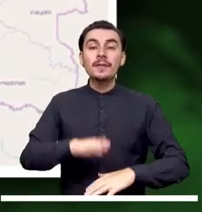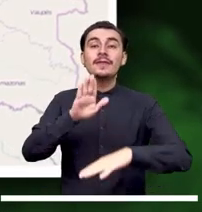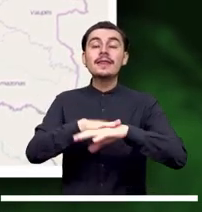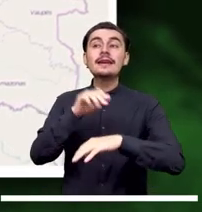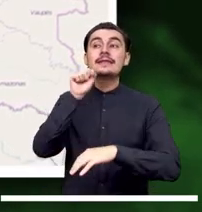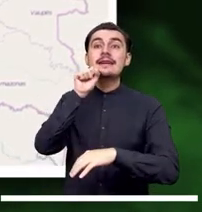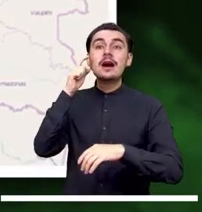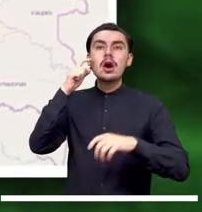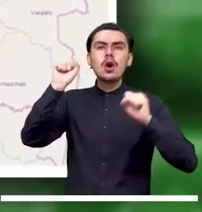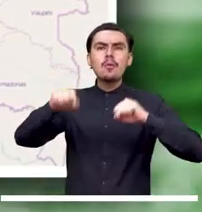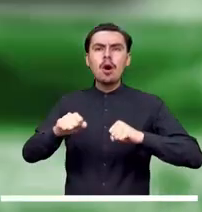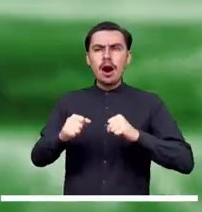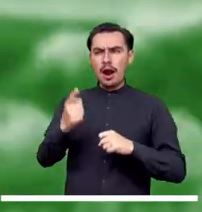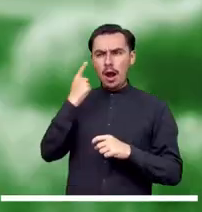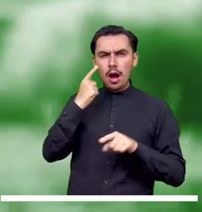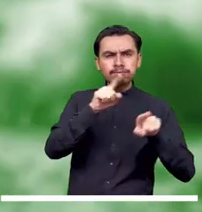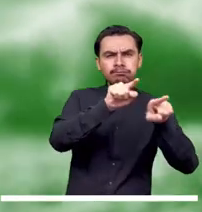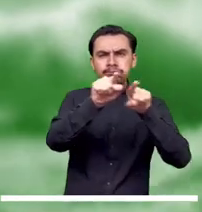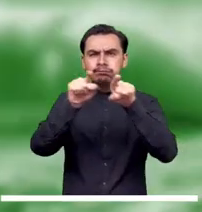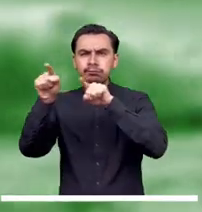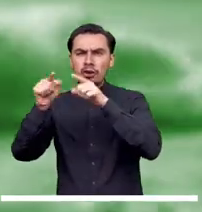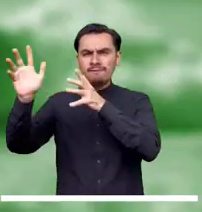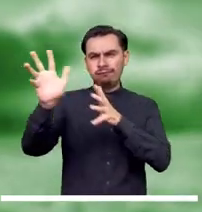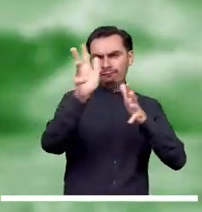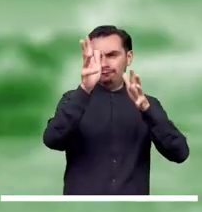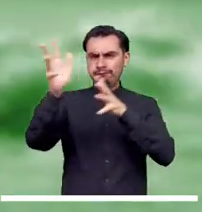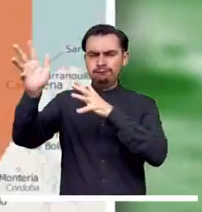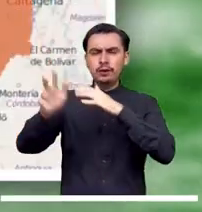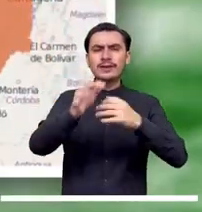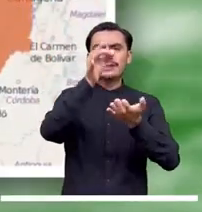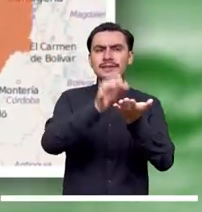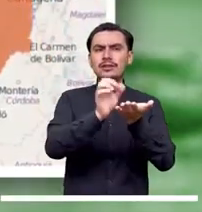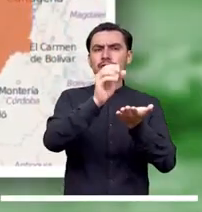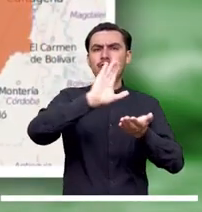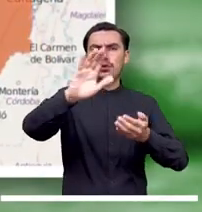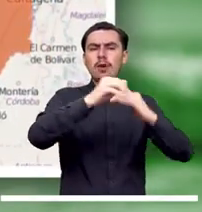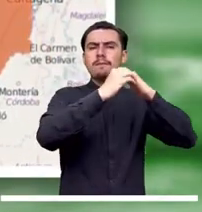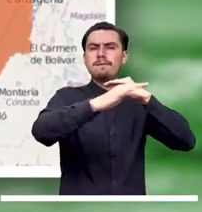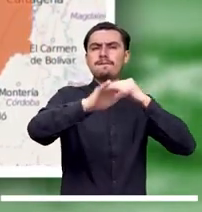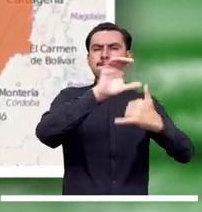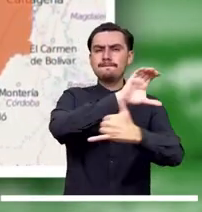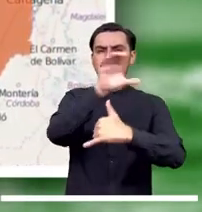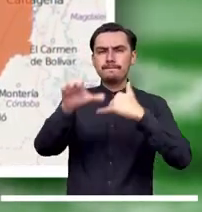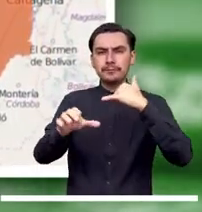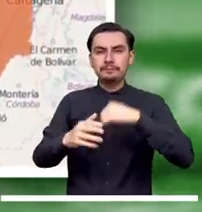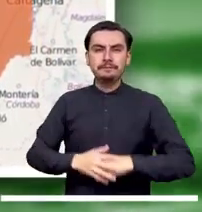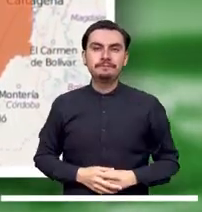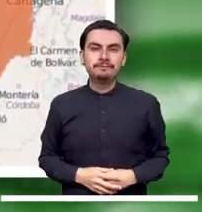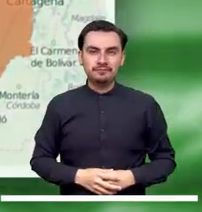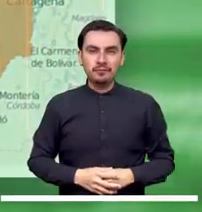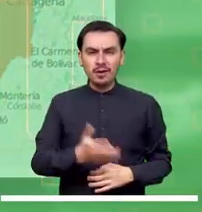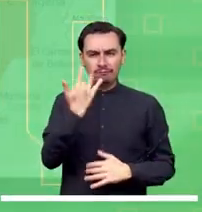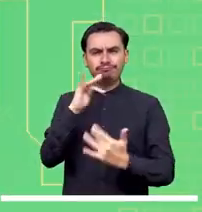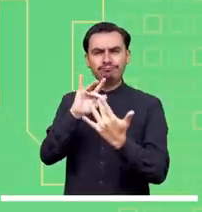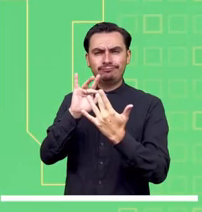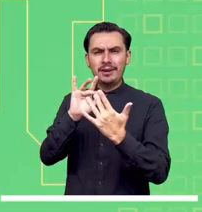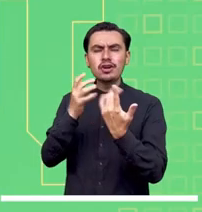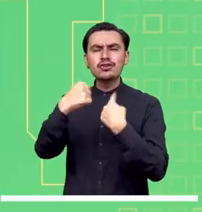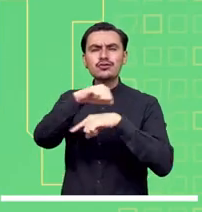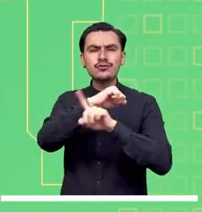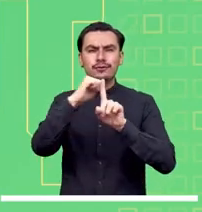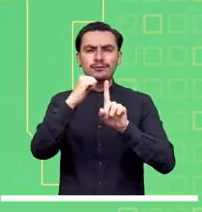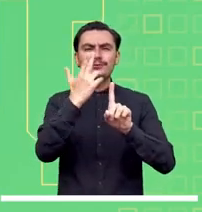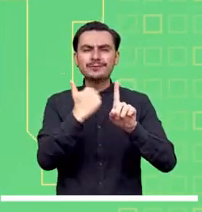Caquetá y Putumayo. Alerta naranja por viento y oleaje a lo largo de la cuenca del Mar Caribe, especialmente